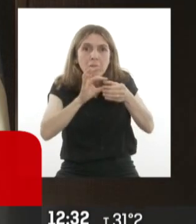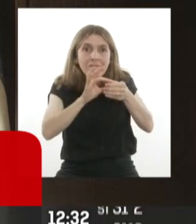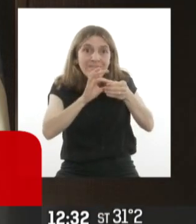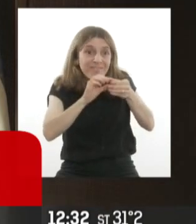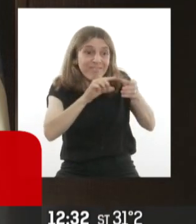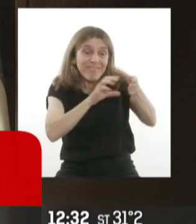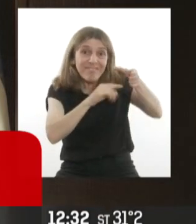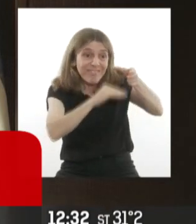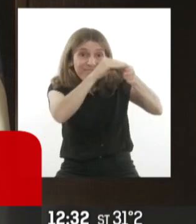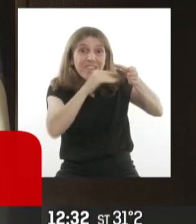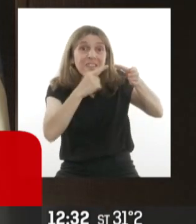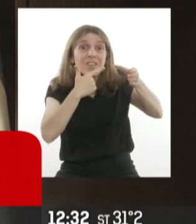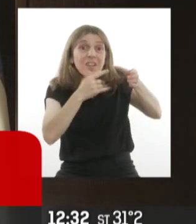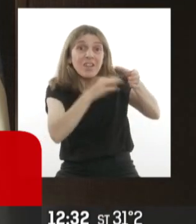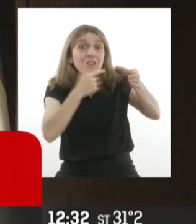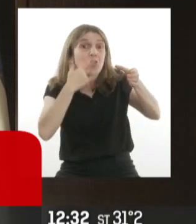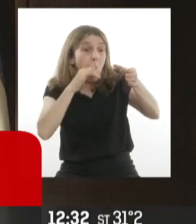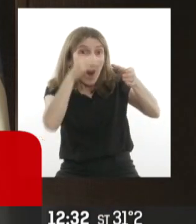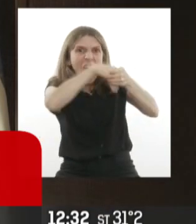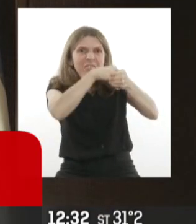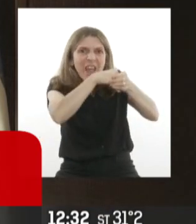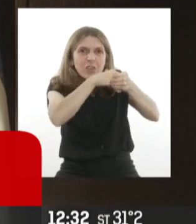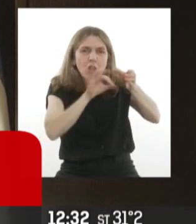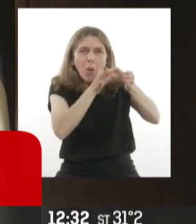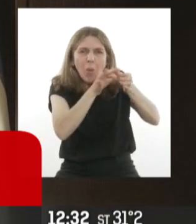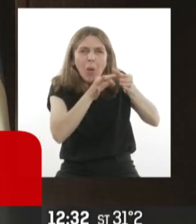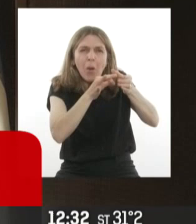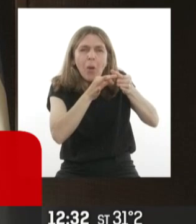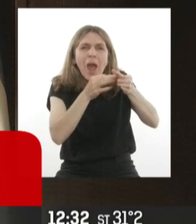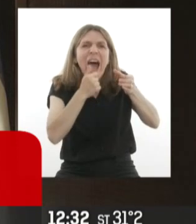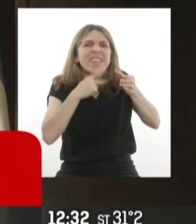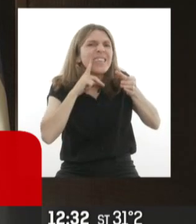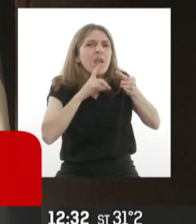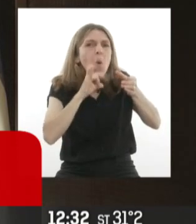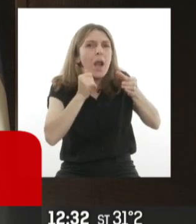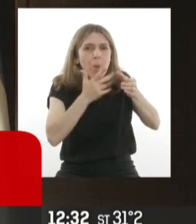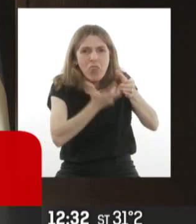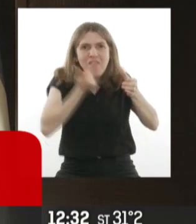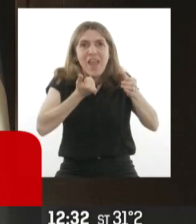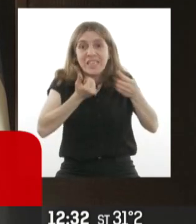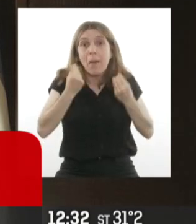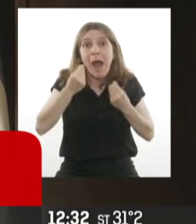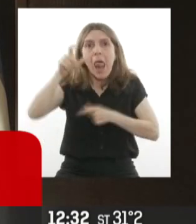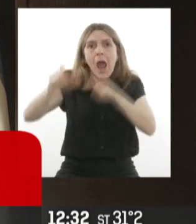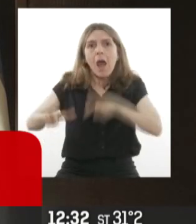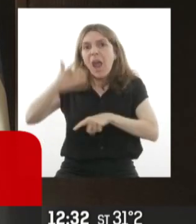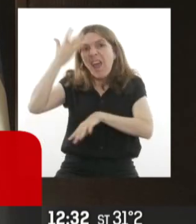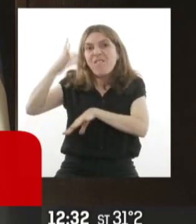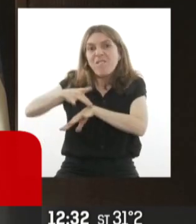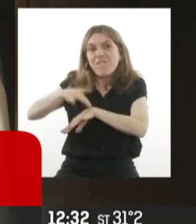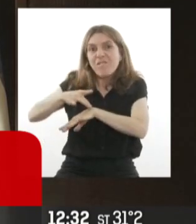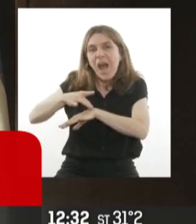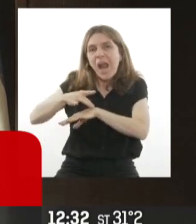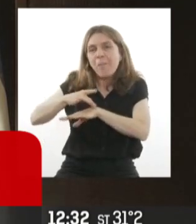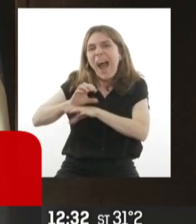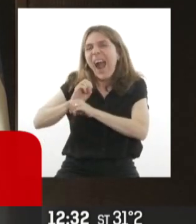da realmente muy buenos resultados para los pacientes que están en una condición de enfermedad moderada